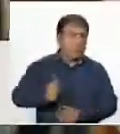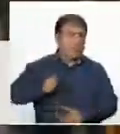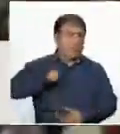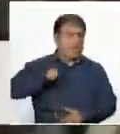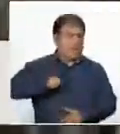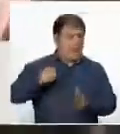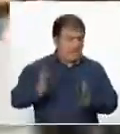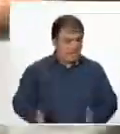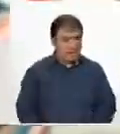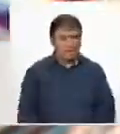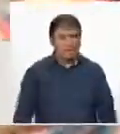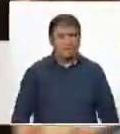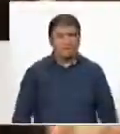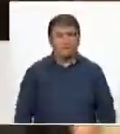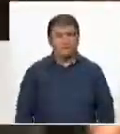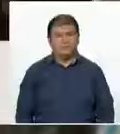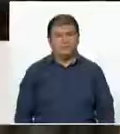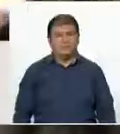alcalde.